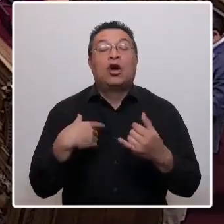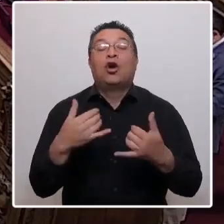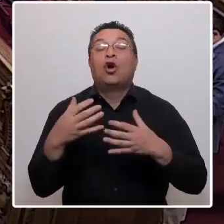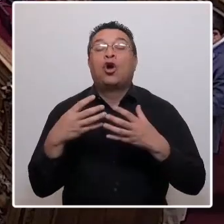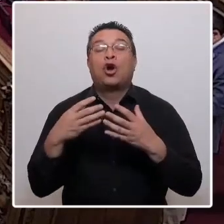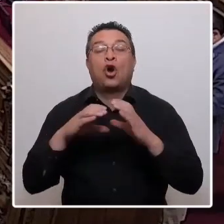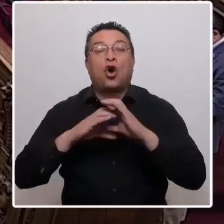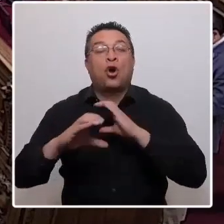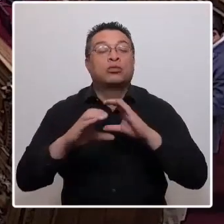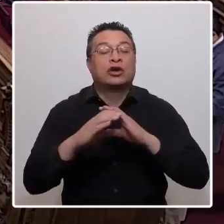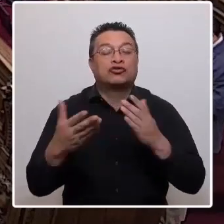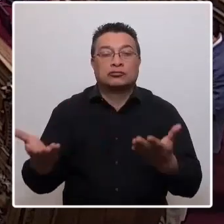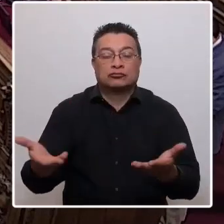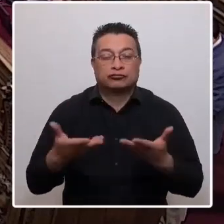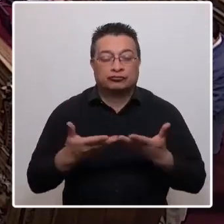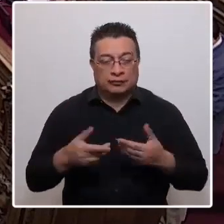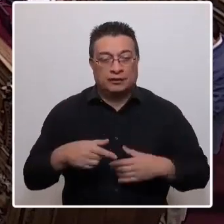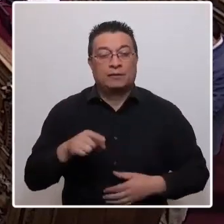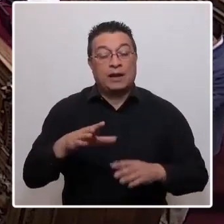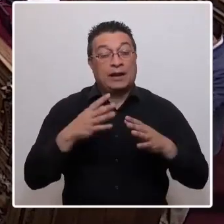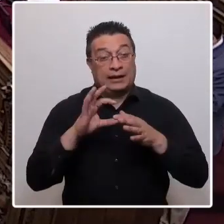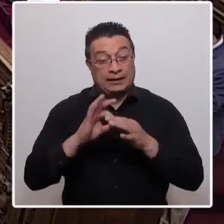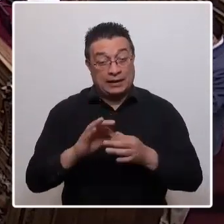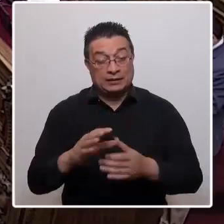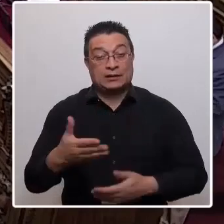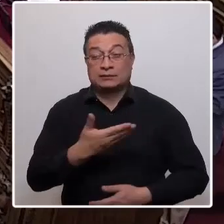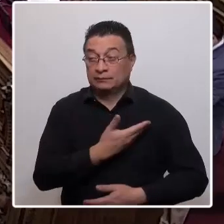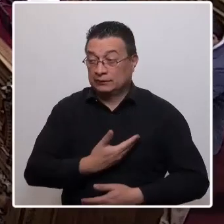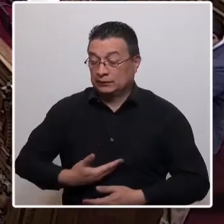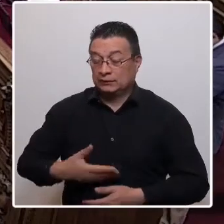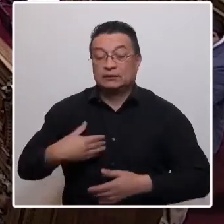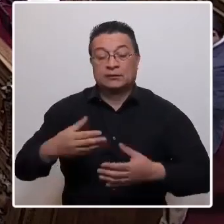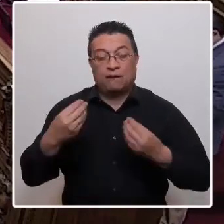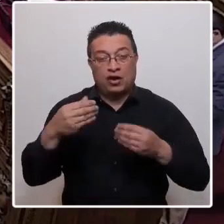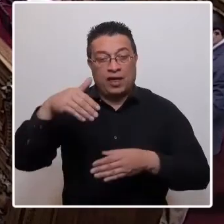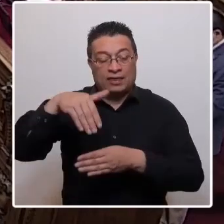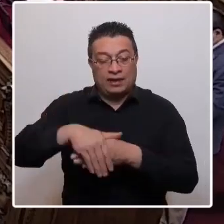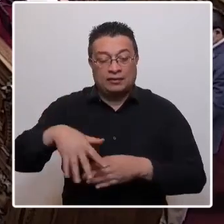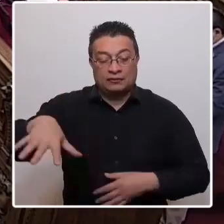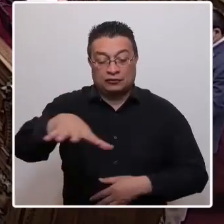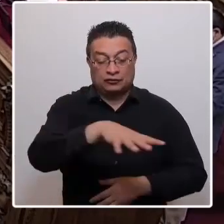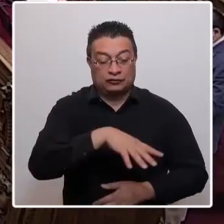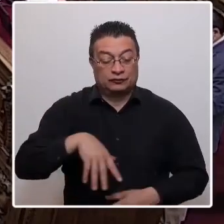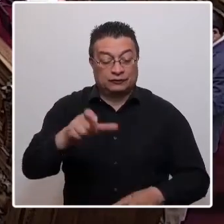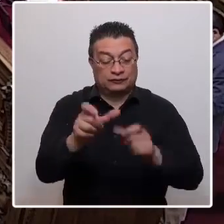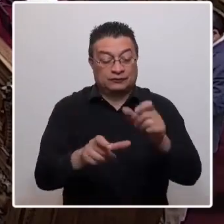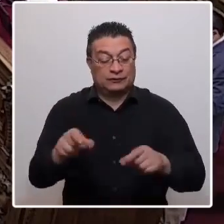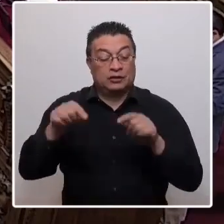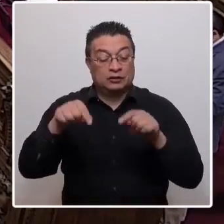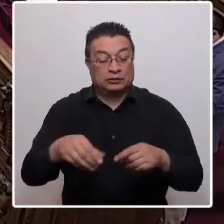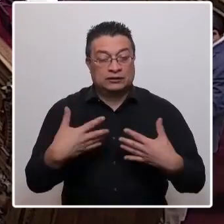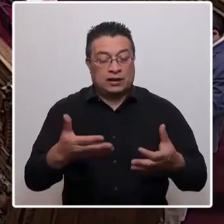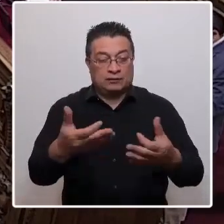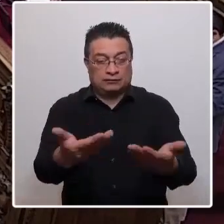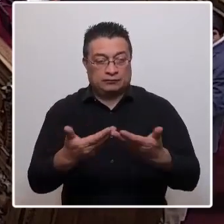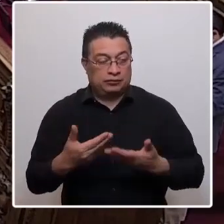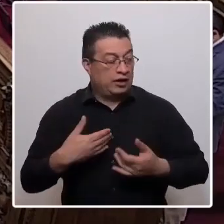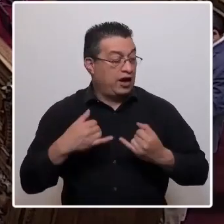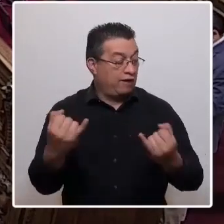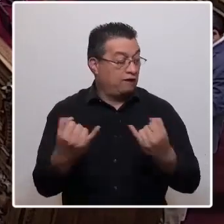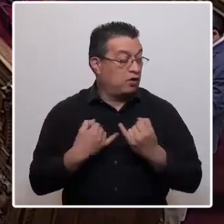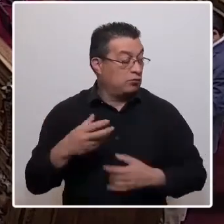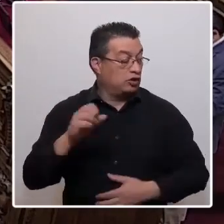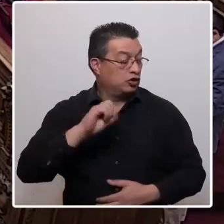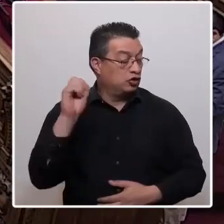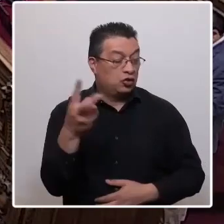recibido. Gracias, señor presidente. Buenas tardes, señoras y señores convencionales. Se ha recibido el informe de segunda